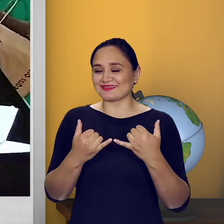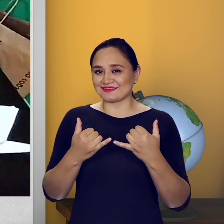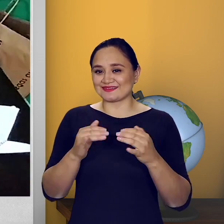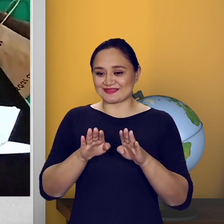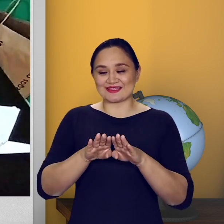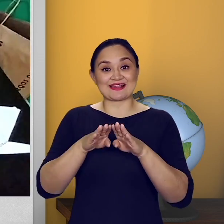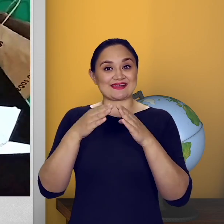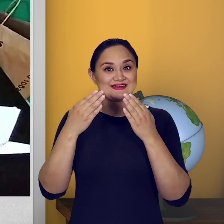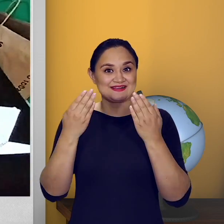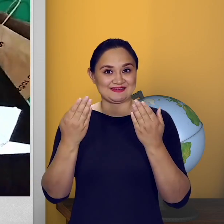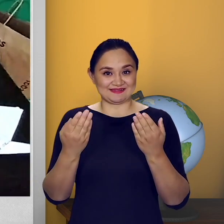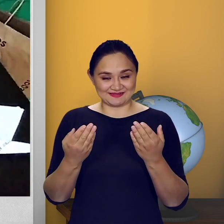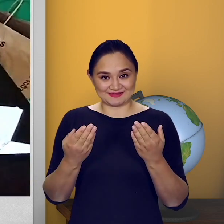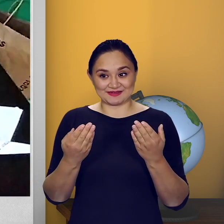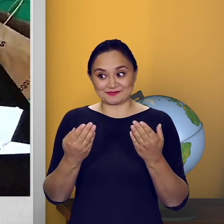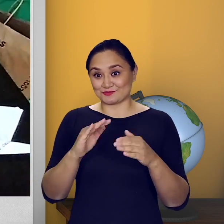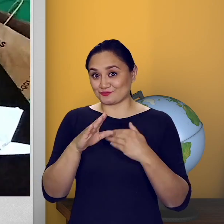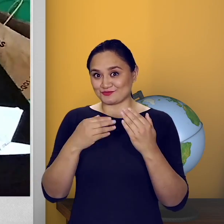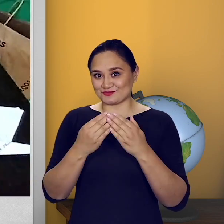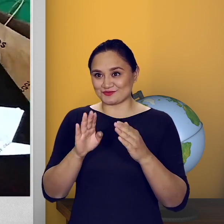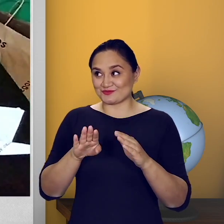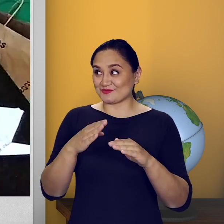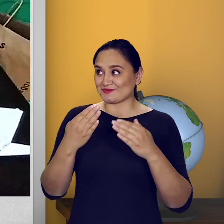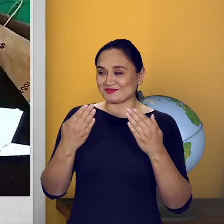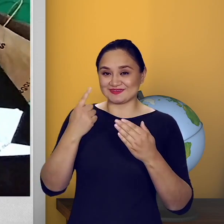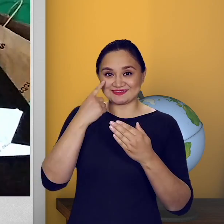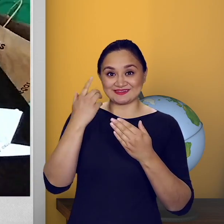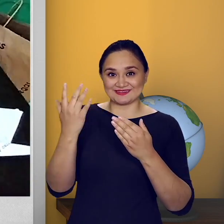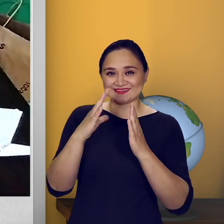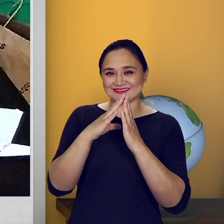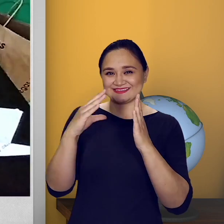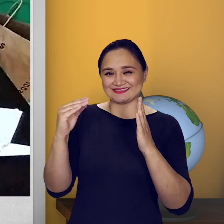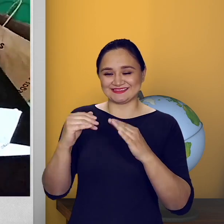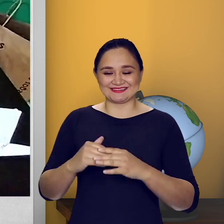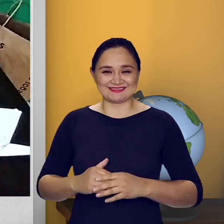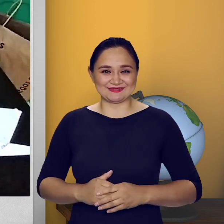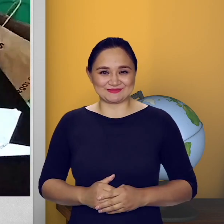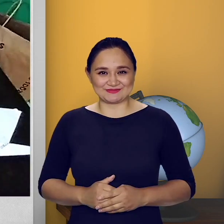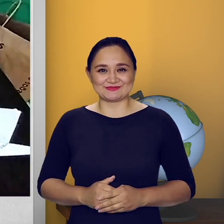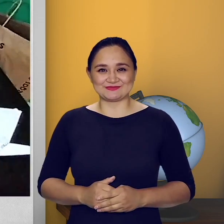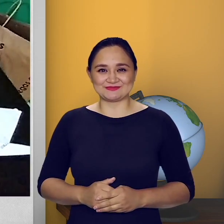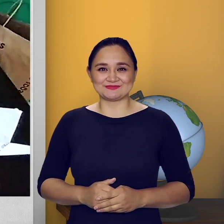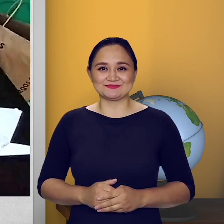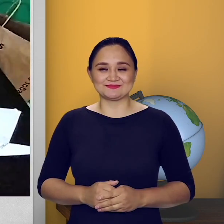Ahora abrimos los dobleces de la siguiente manera.